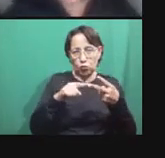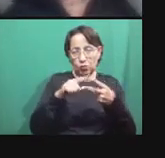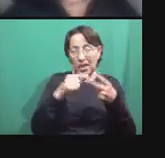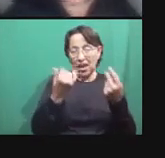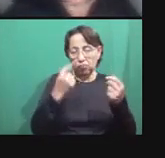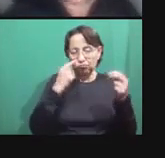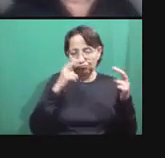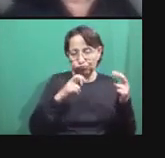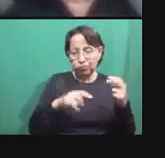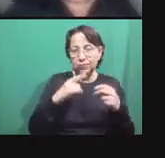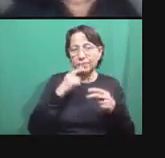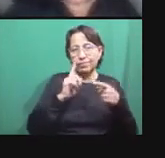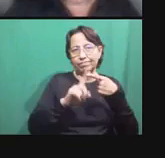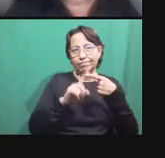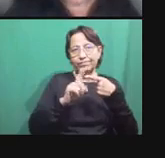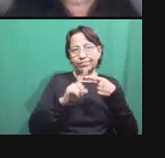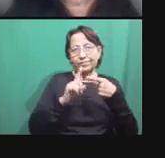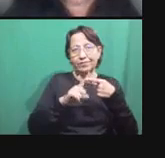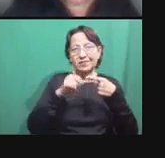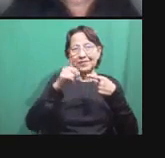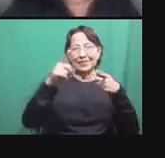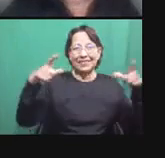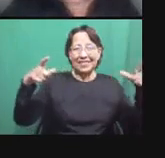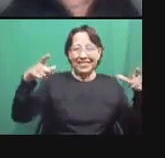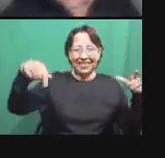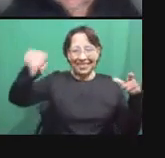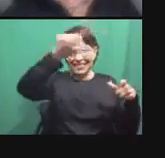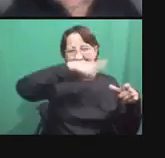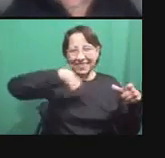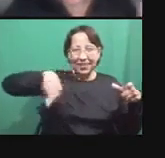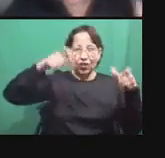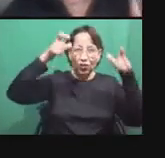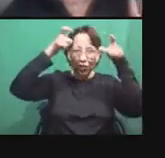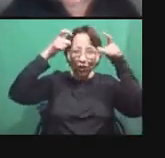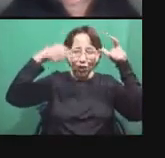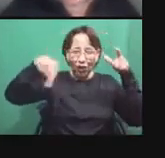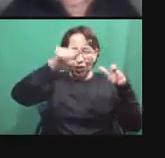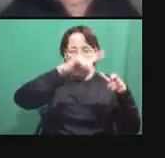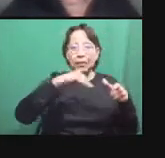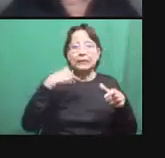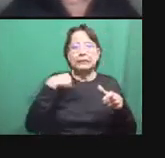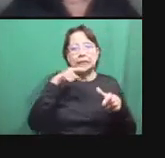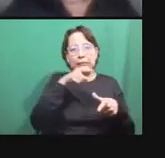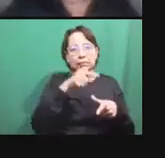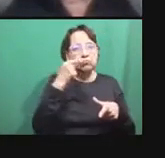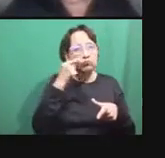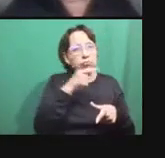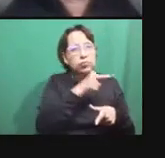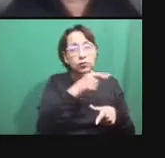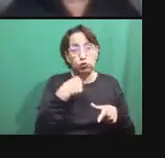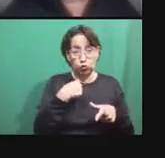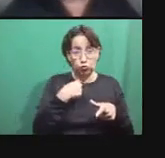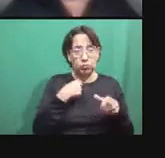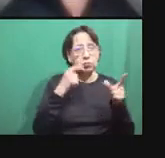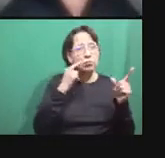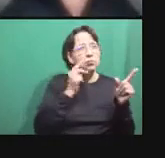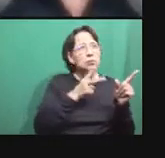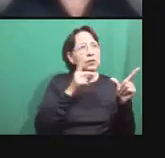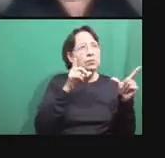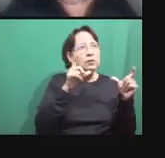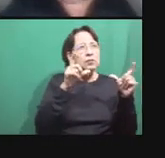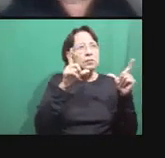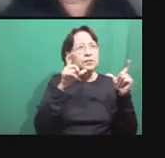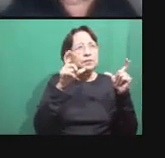es el edificio de la Plaza de Toros de la Santa María, donde hago un recorrido metro a metro. Esas fotografías recorren todo